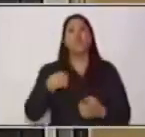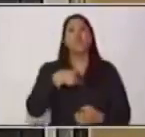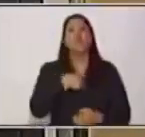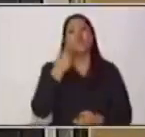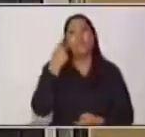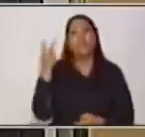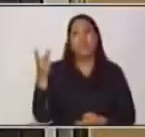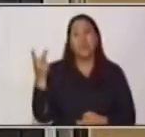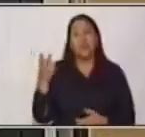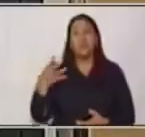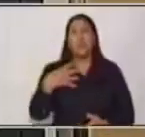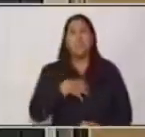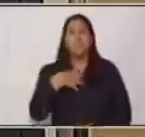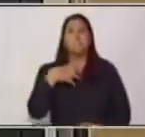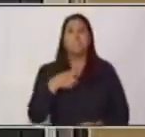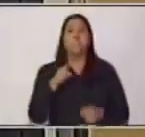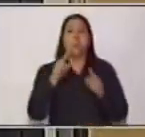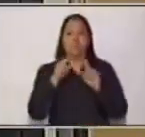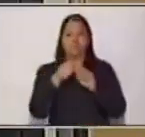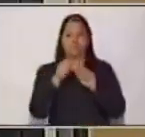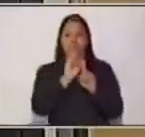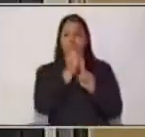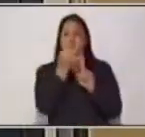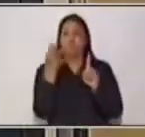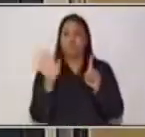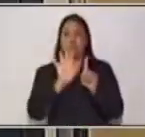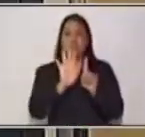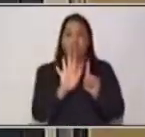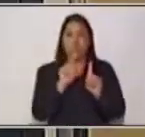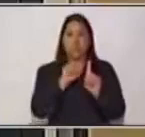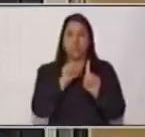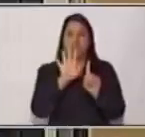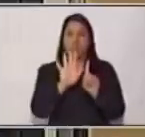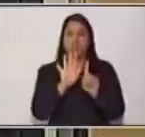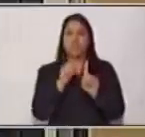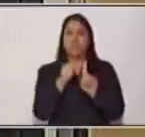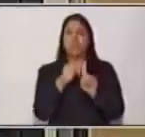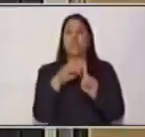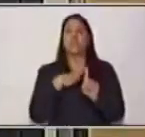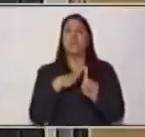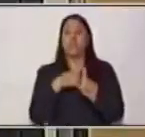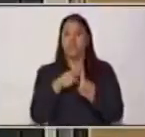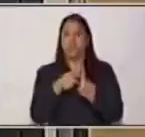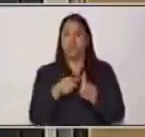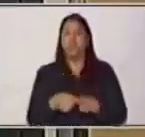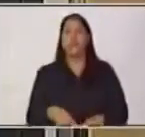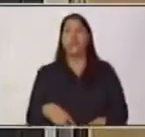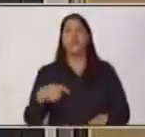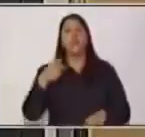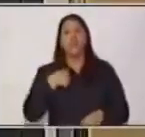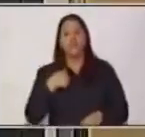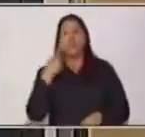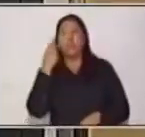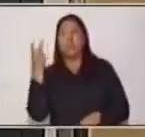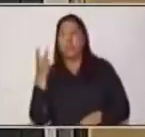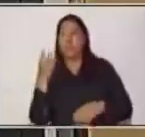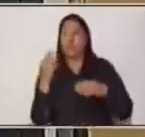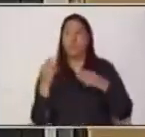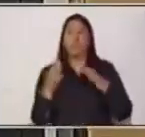tienen las potencias. Cuando yo divido la misma base, me permite copiar la